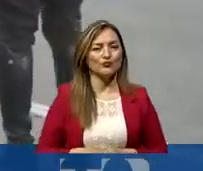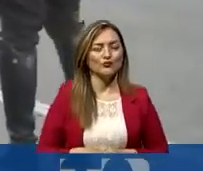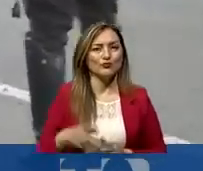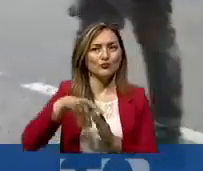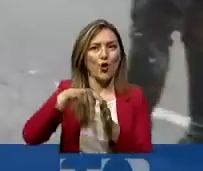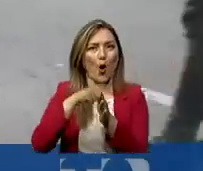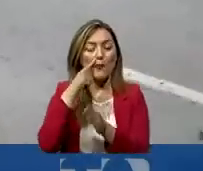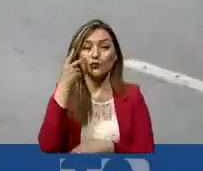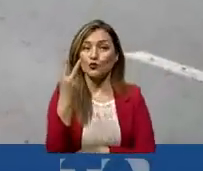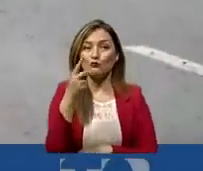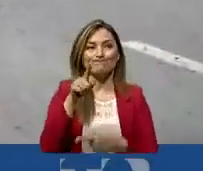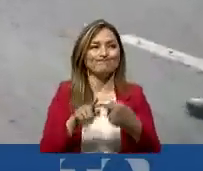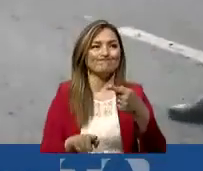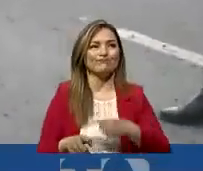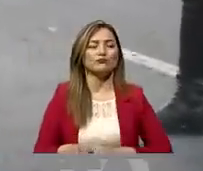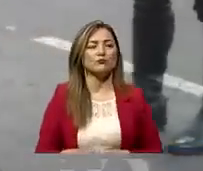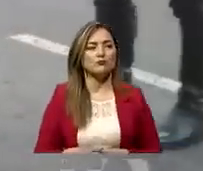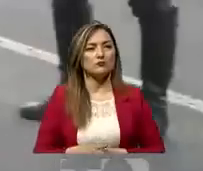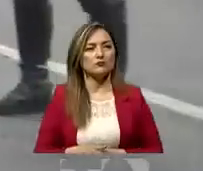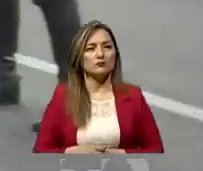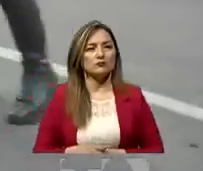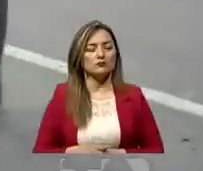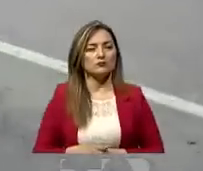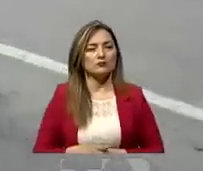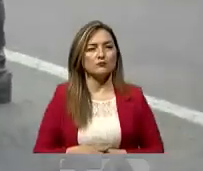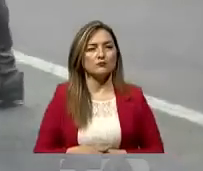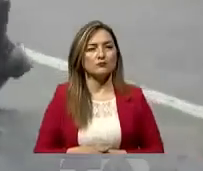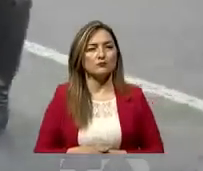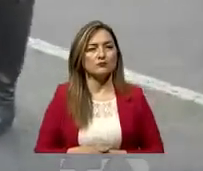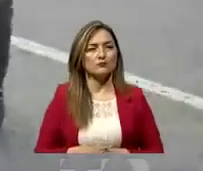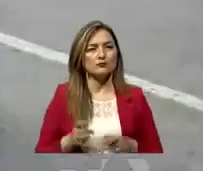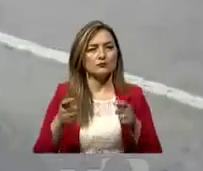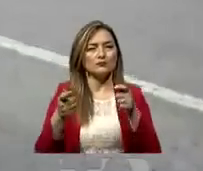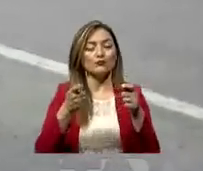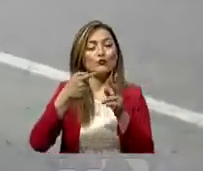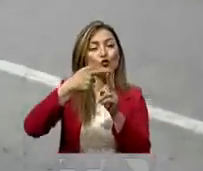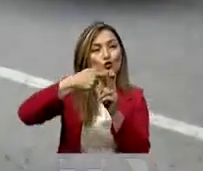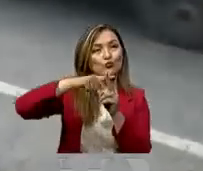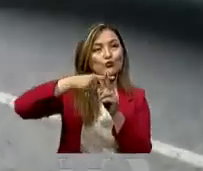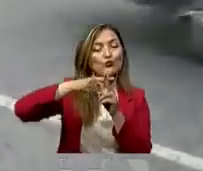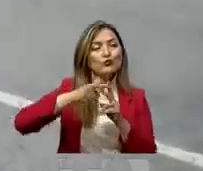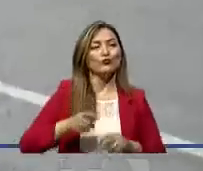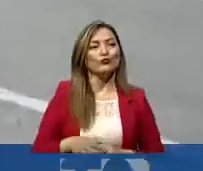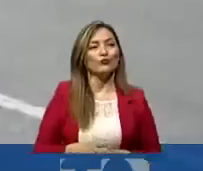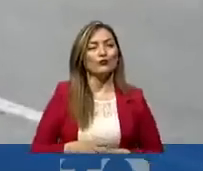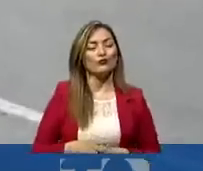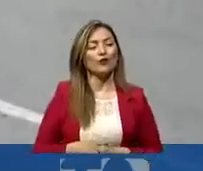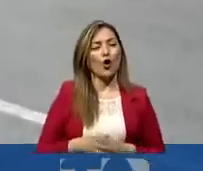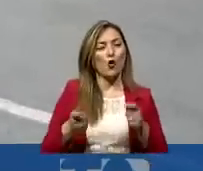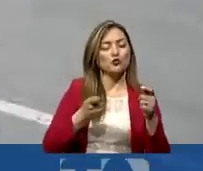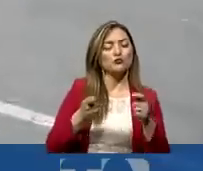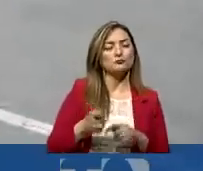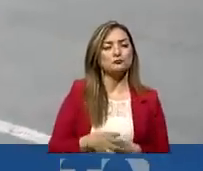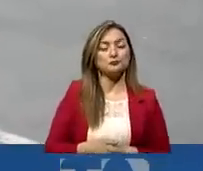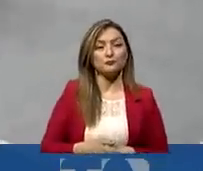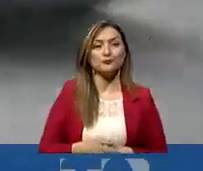personas masculinas en una motocicleta. Y como bien indicas, los operativos ya empiezan a ejecutarse. Son operativos, vale la